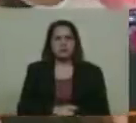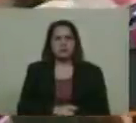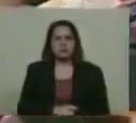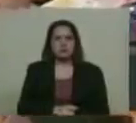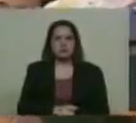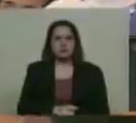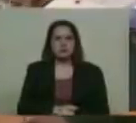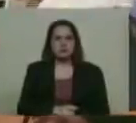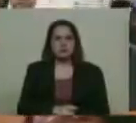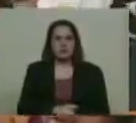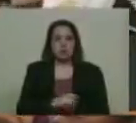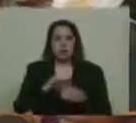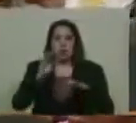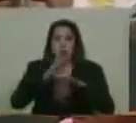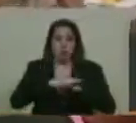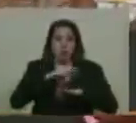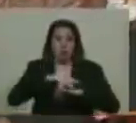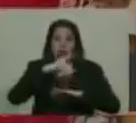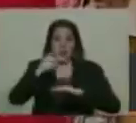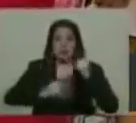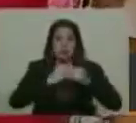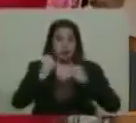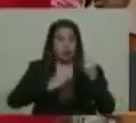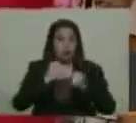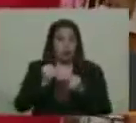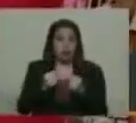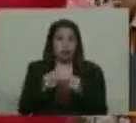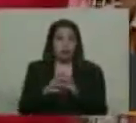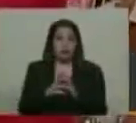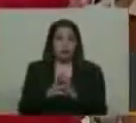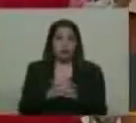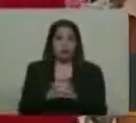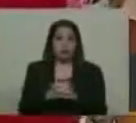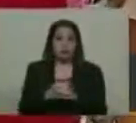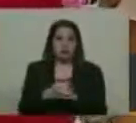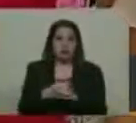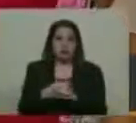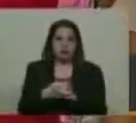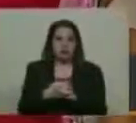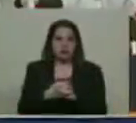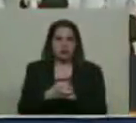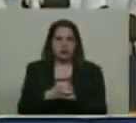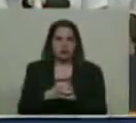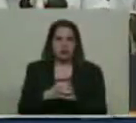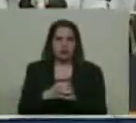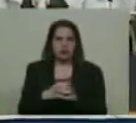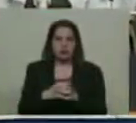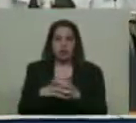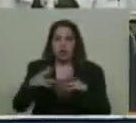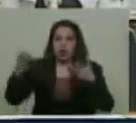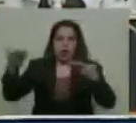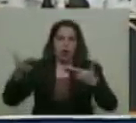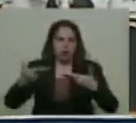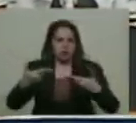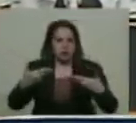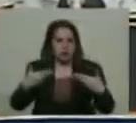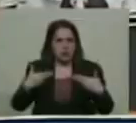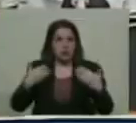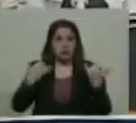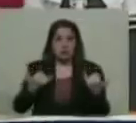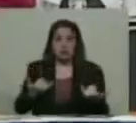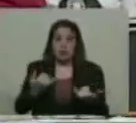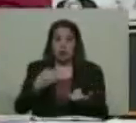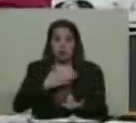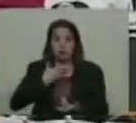porque esto es cayendo y corriendo. Todo lo que ustedes me den que yo pueda hacer ya, lo